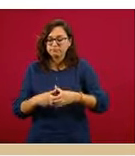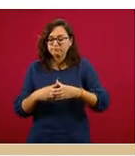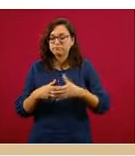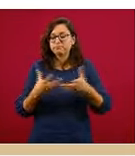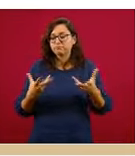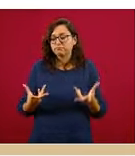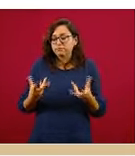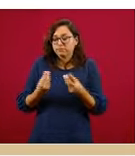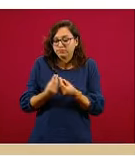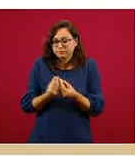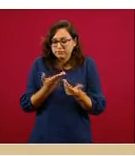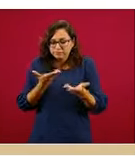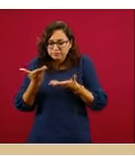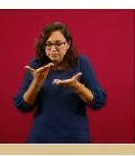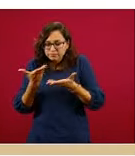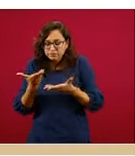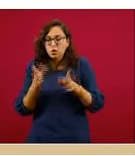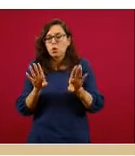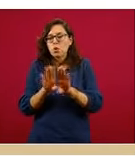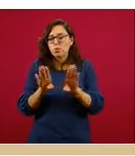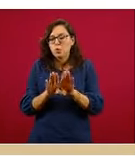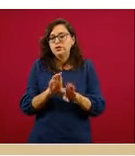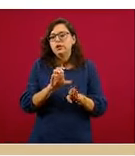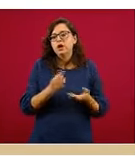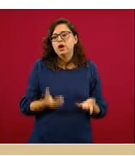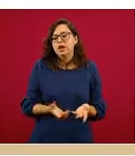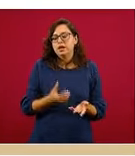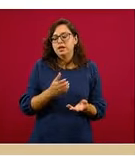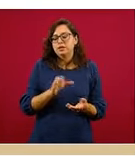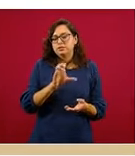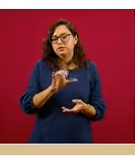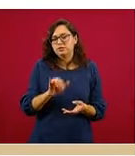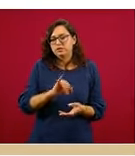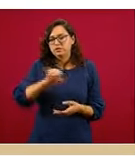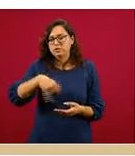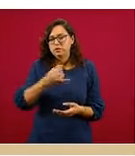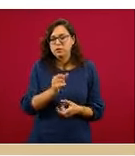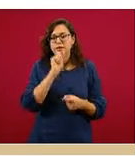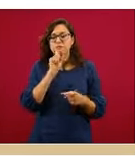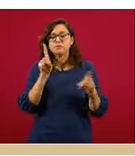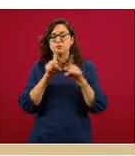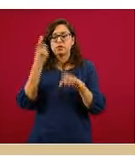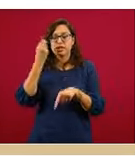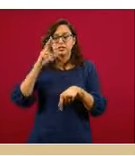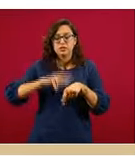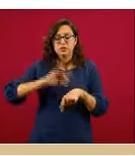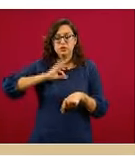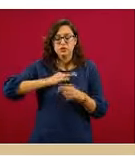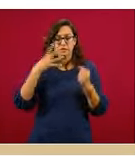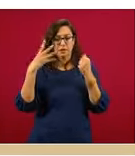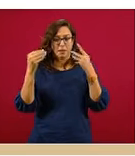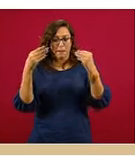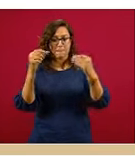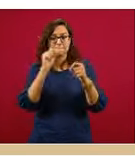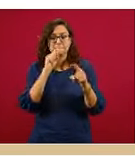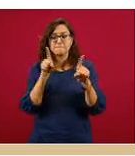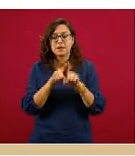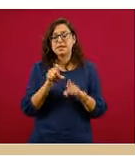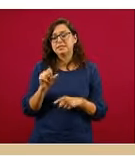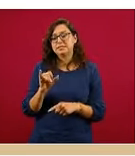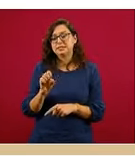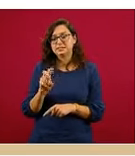corresponde a distintas áreas como los centros de integración juvenil, la Dirección General de Epidemiología, que ellos tienen un sistema muy importante que es el